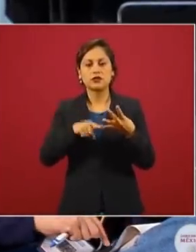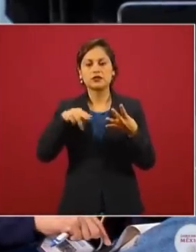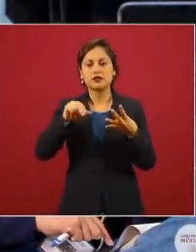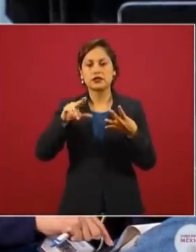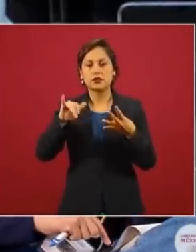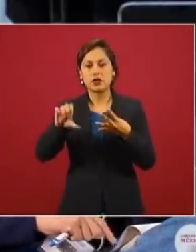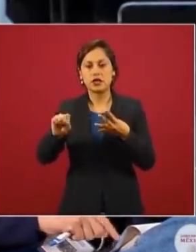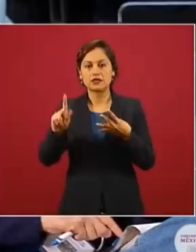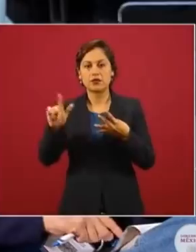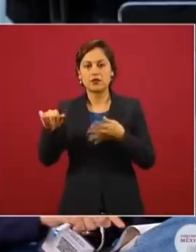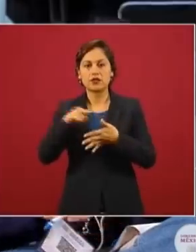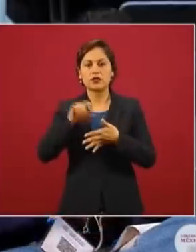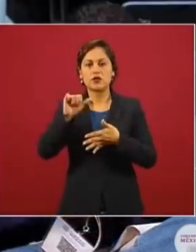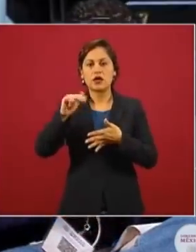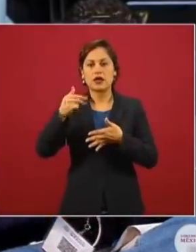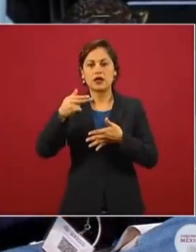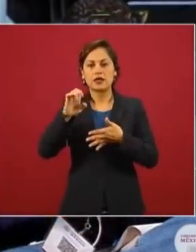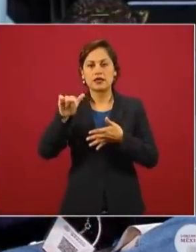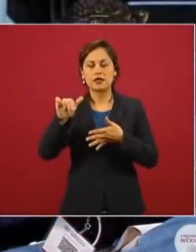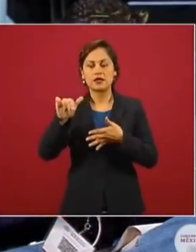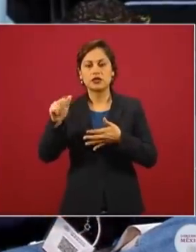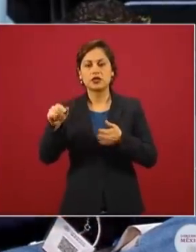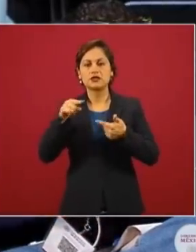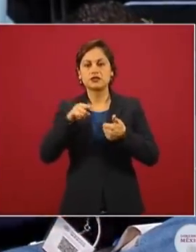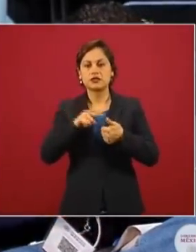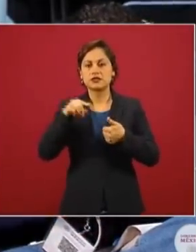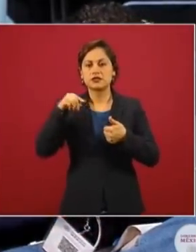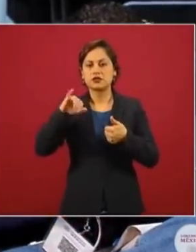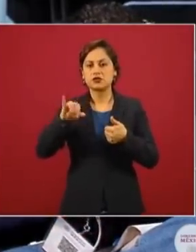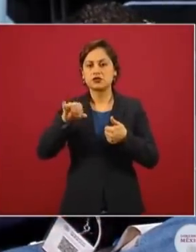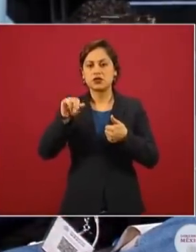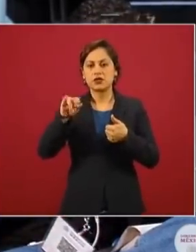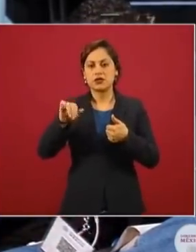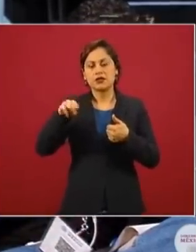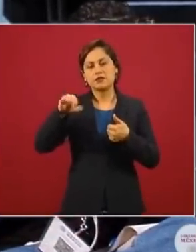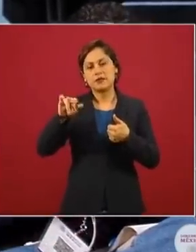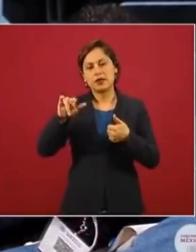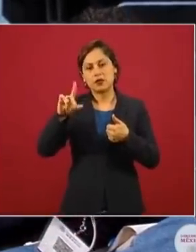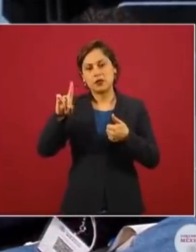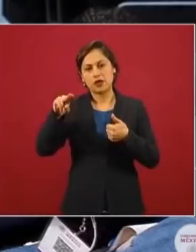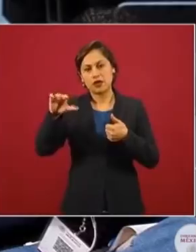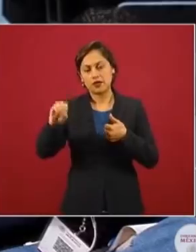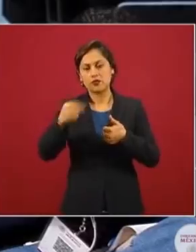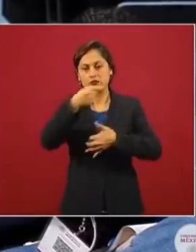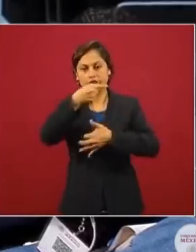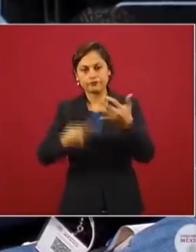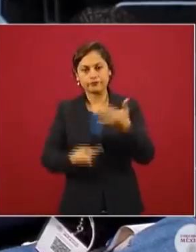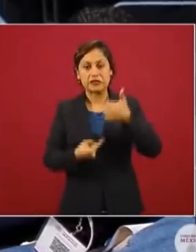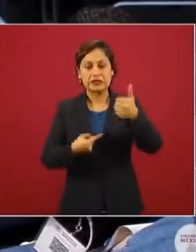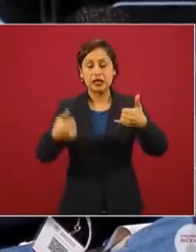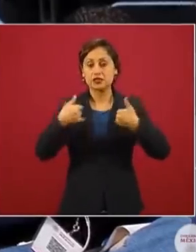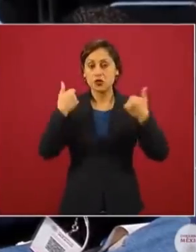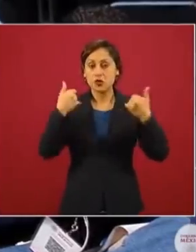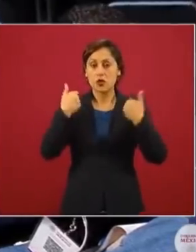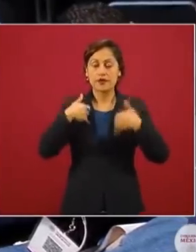Paulino, Ángel Eliu Sánchez Flores y Jonathan Martín Maldonado Núñez. Esto es muy delicado, el tema de estos